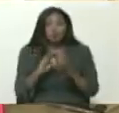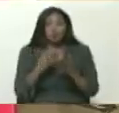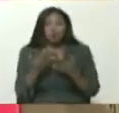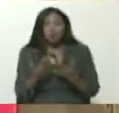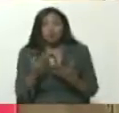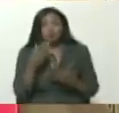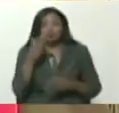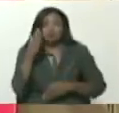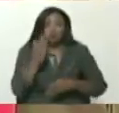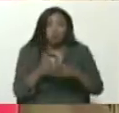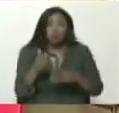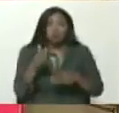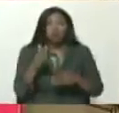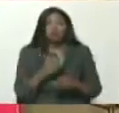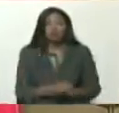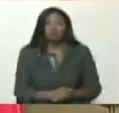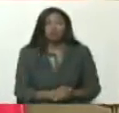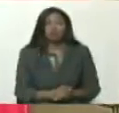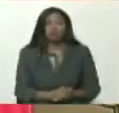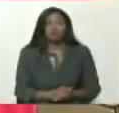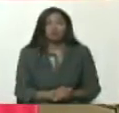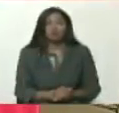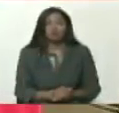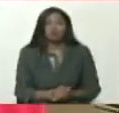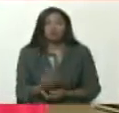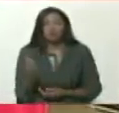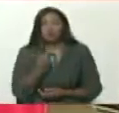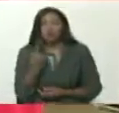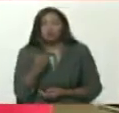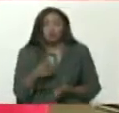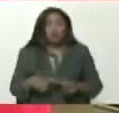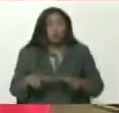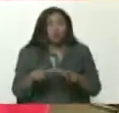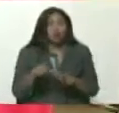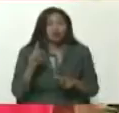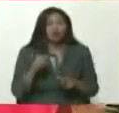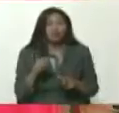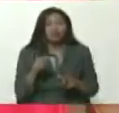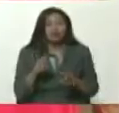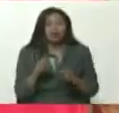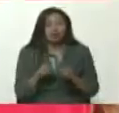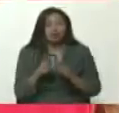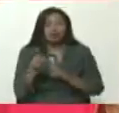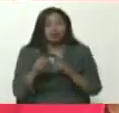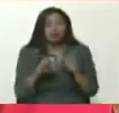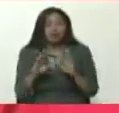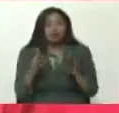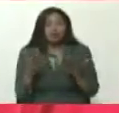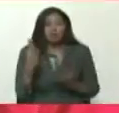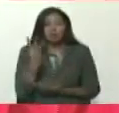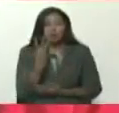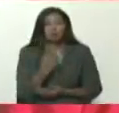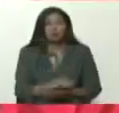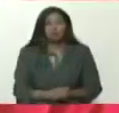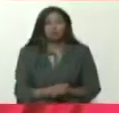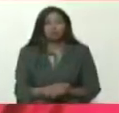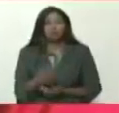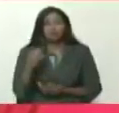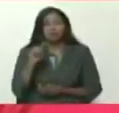cortes laterales, le hace el refile de los dos lados y después lo divide en cuatro. Para cuando usted tenga un cuaderno en sus